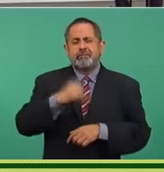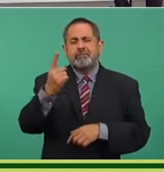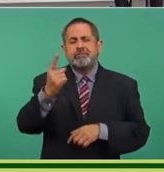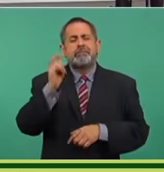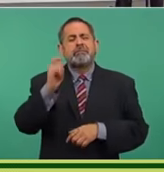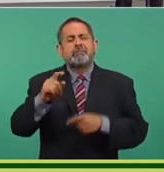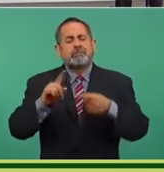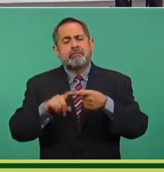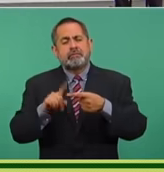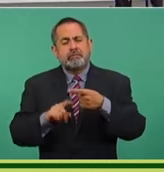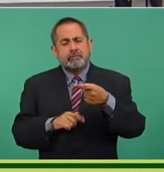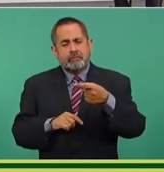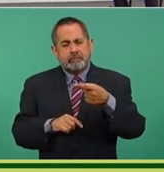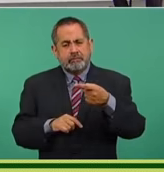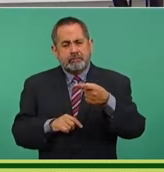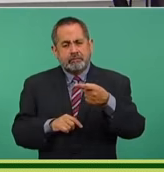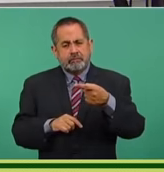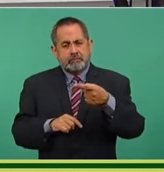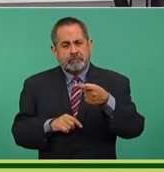más